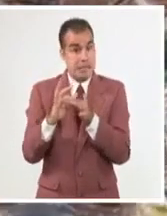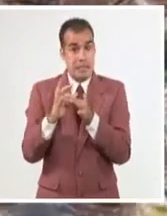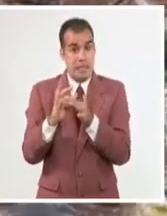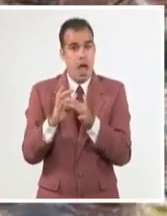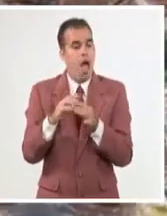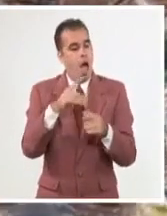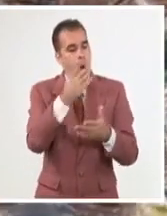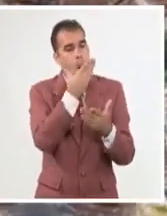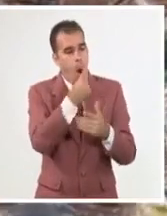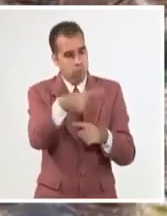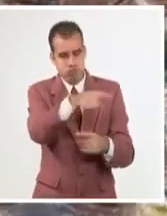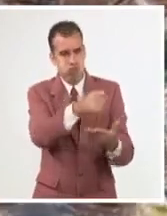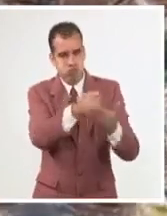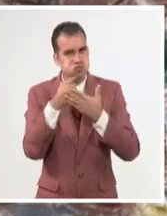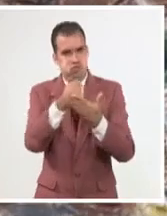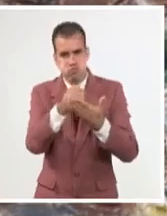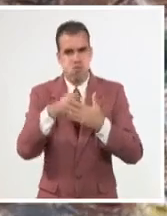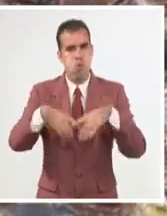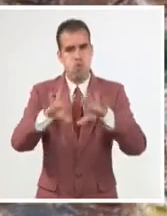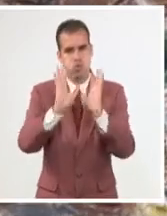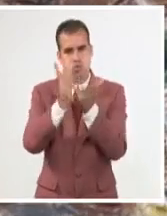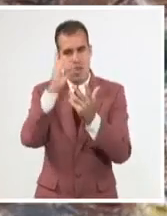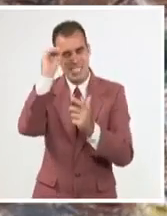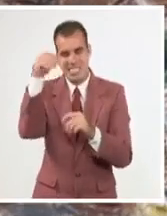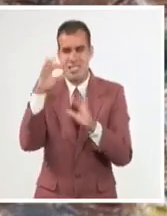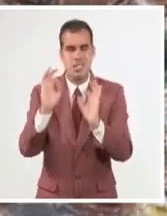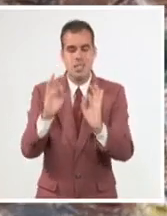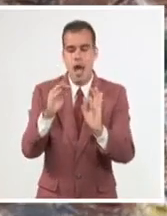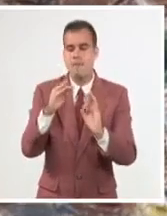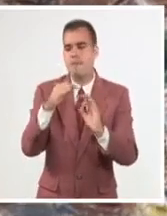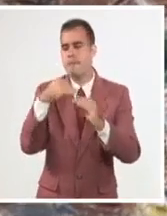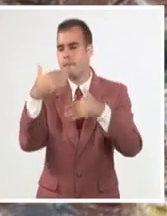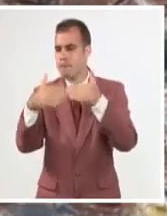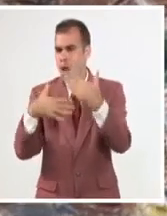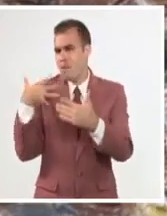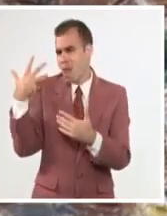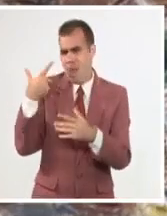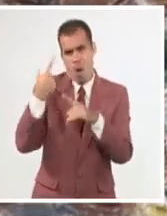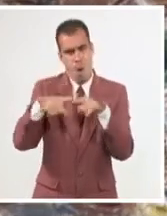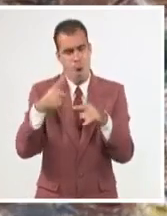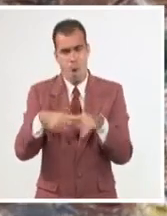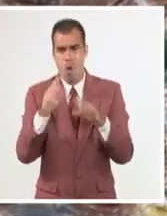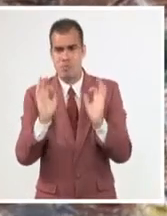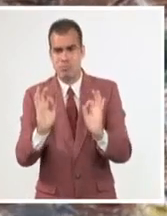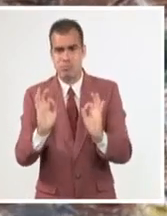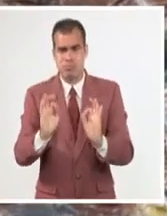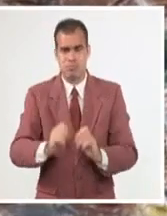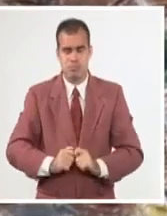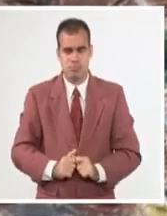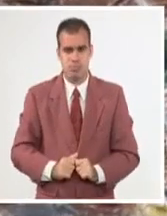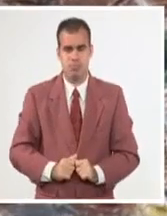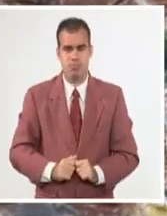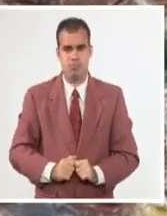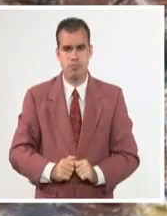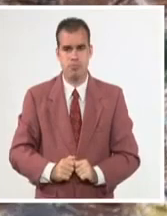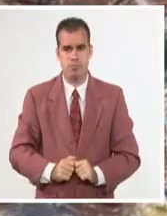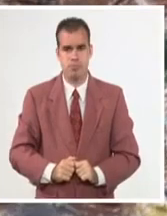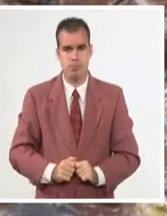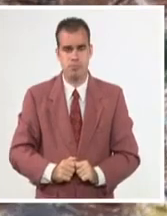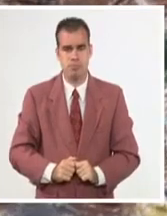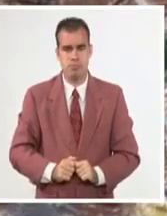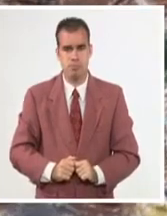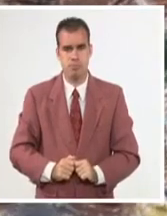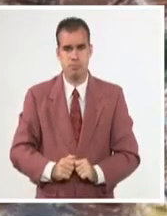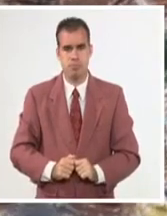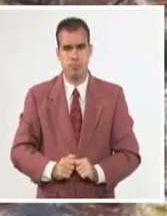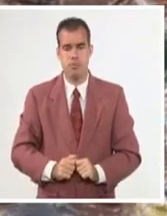en objetividad de pensamiento, en el ejercicio de la crítica y también una visión más